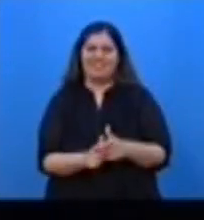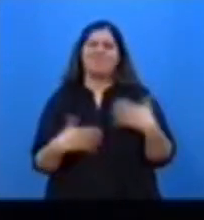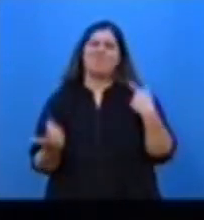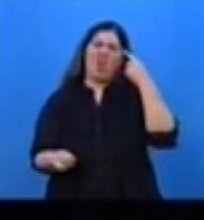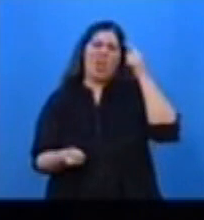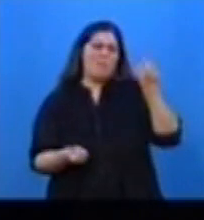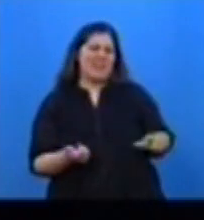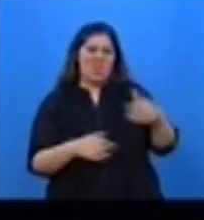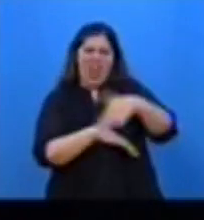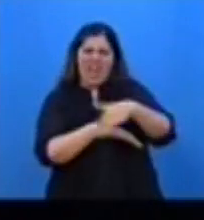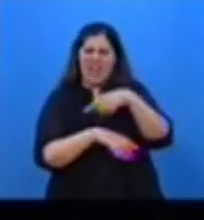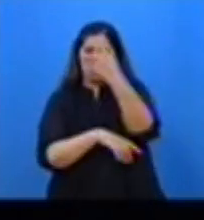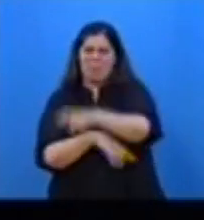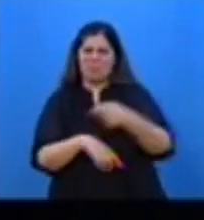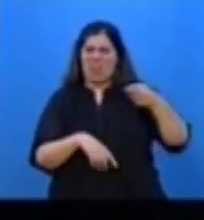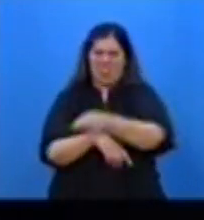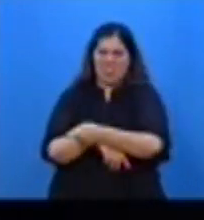apuñala en la vía pública una persona a la policía lo tiene que detener